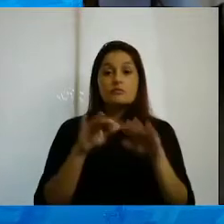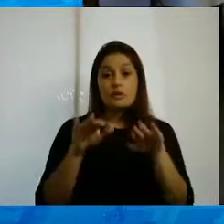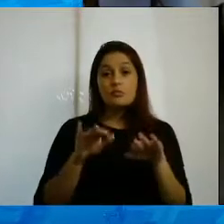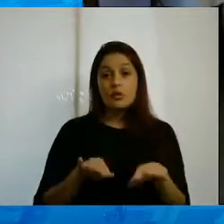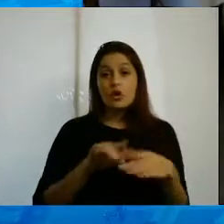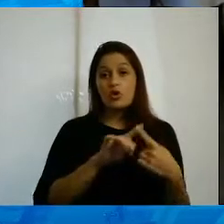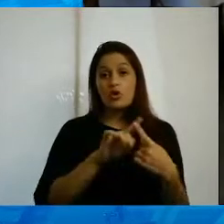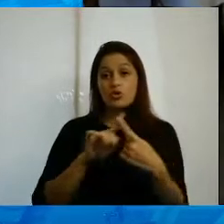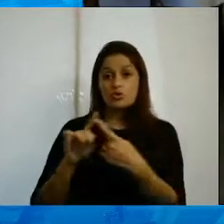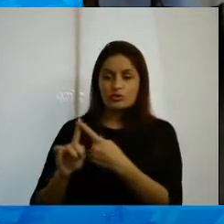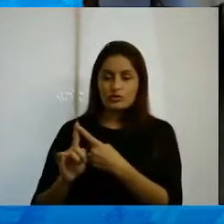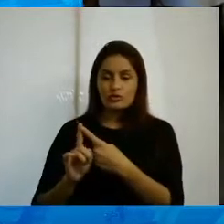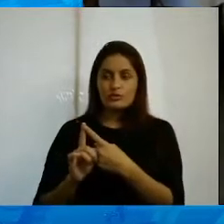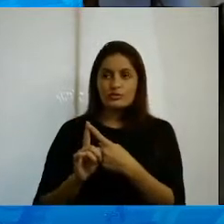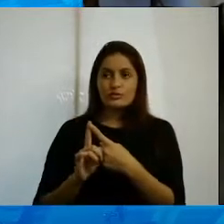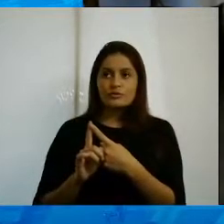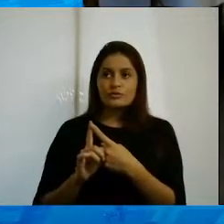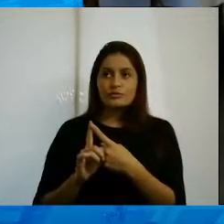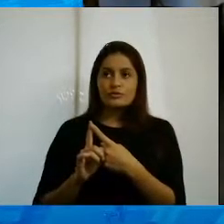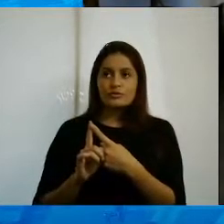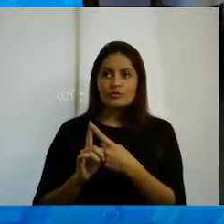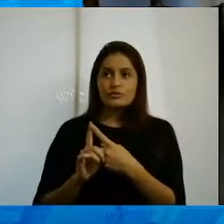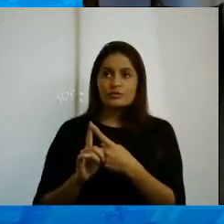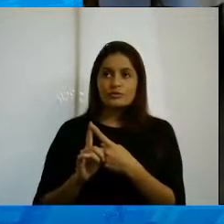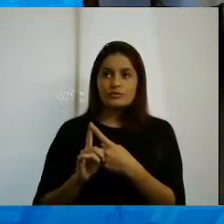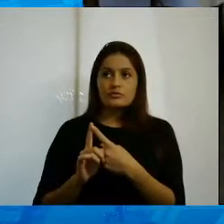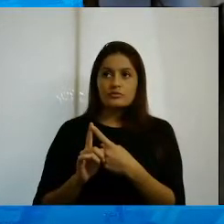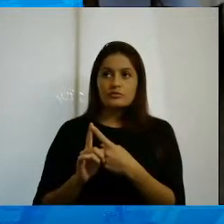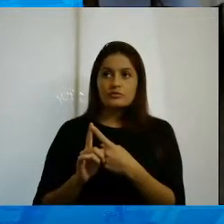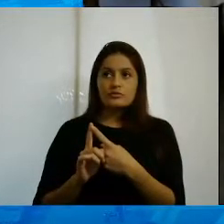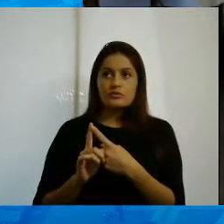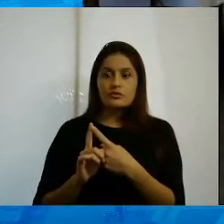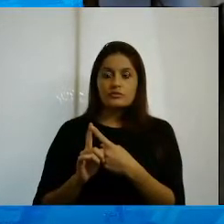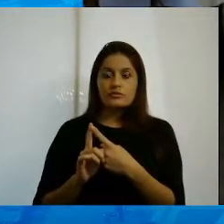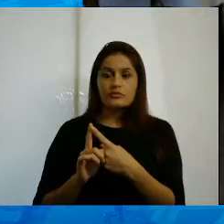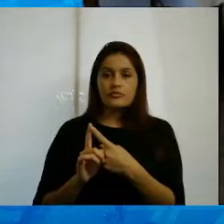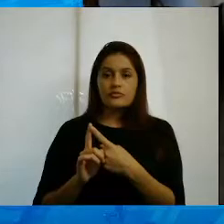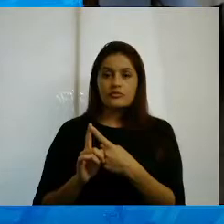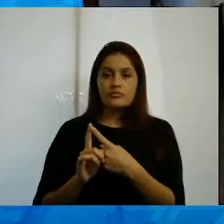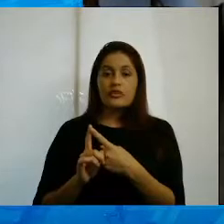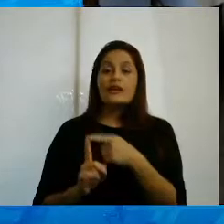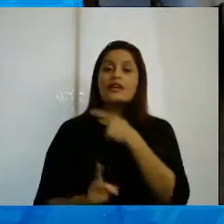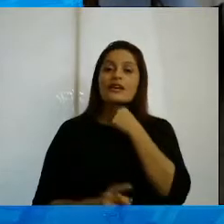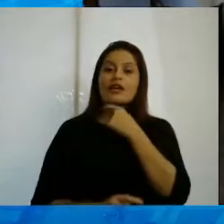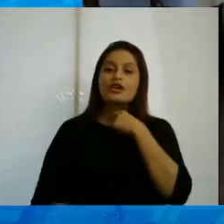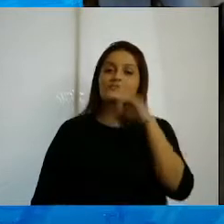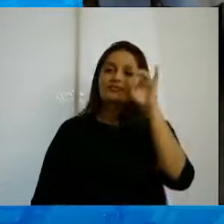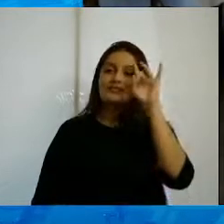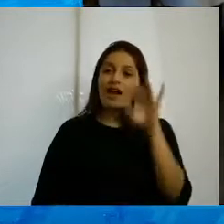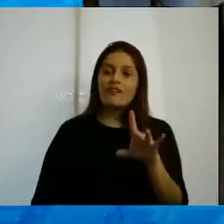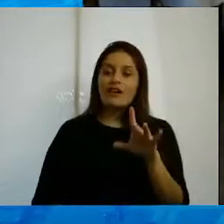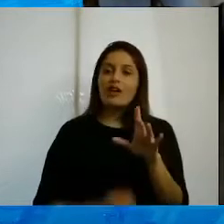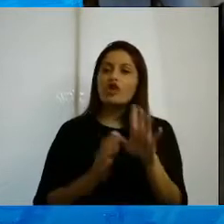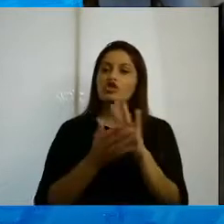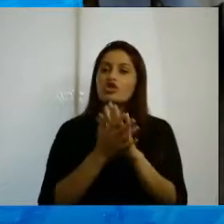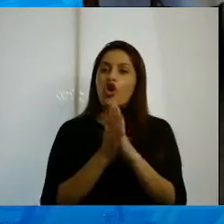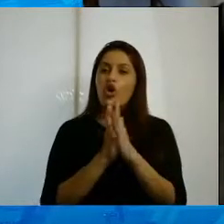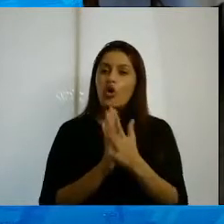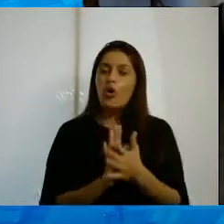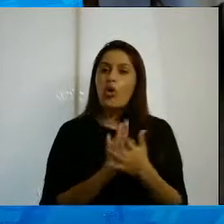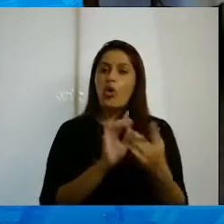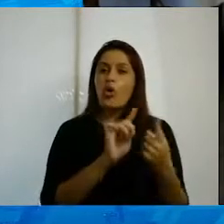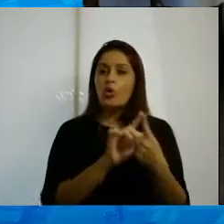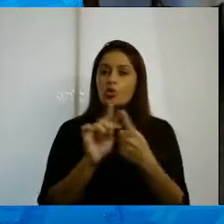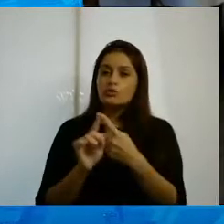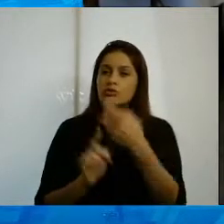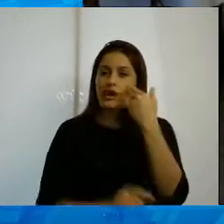hay 3 concursos más, me parece bien por la transparencia. Quiero saber, de todos estos casi 30 concursos, si no